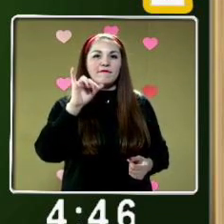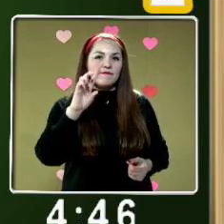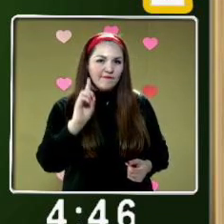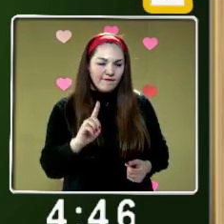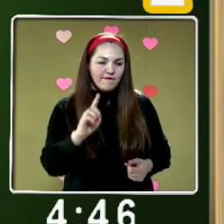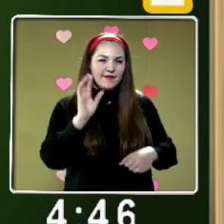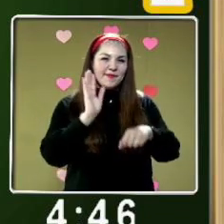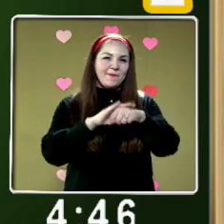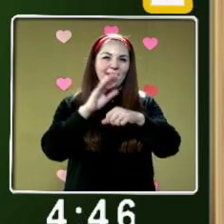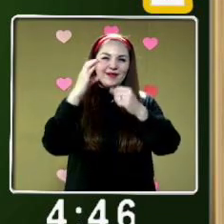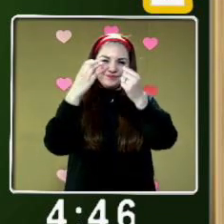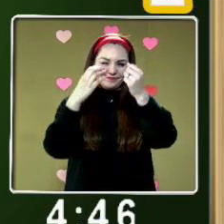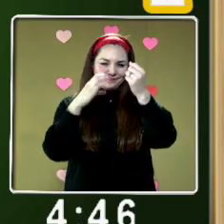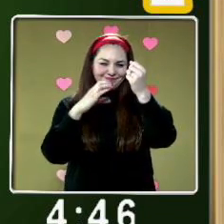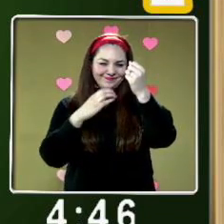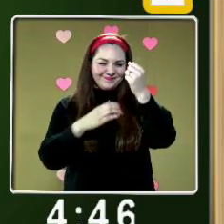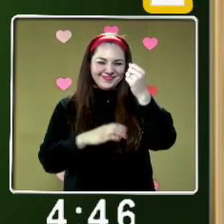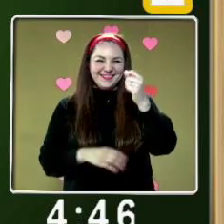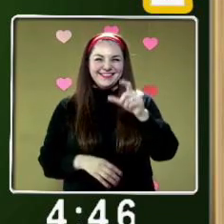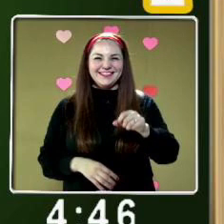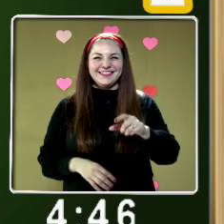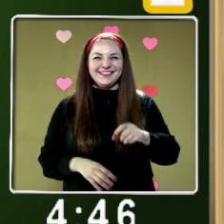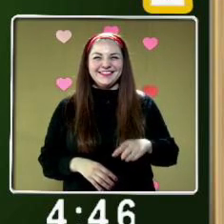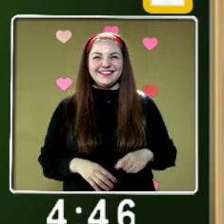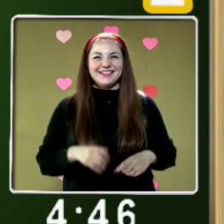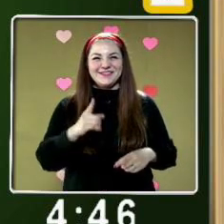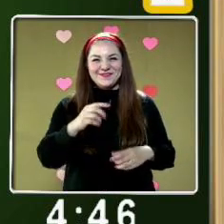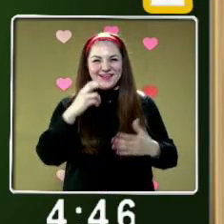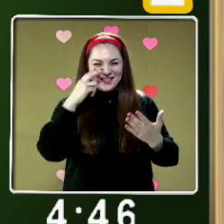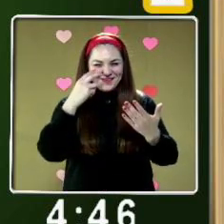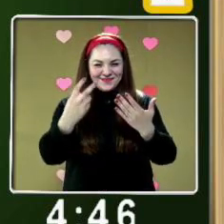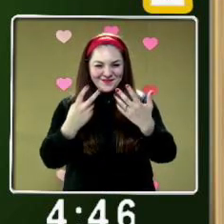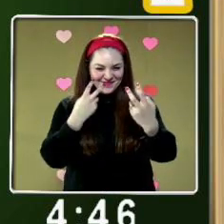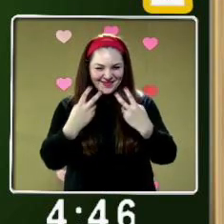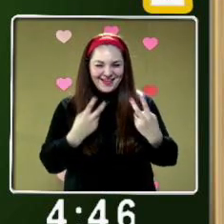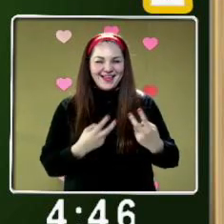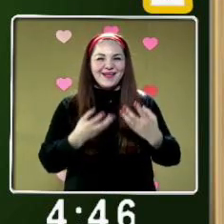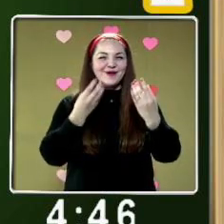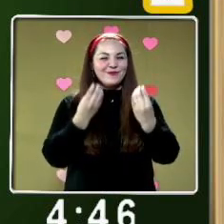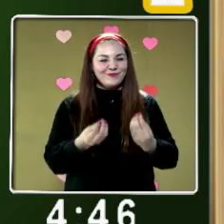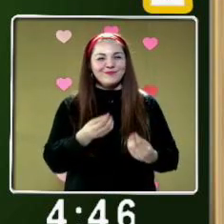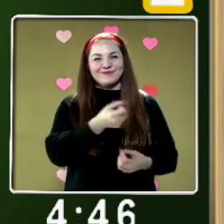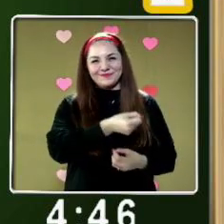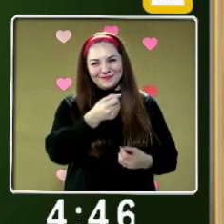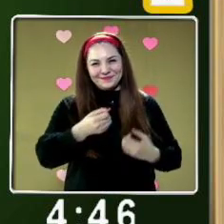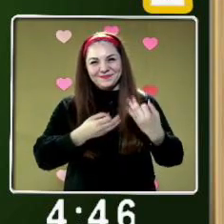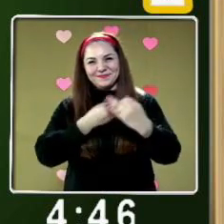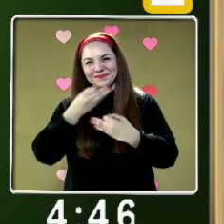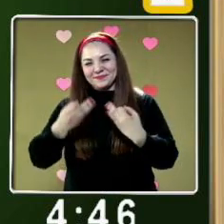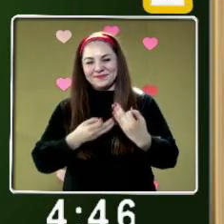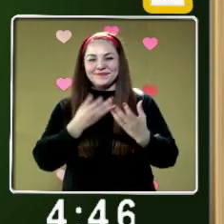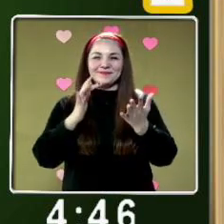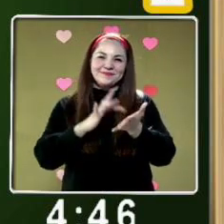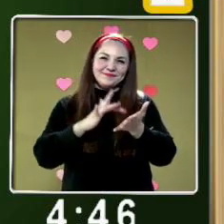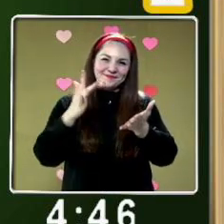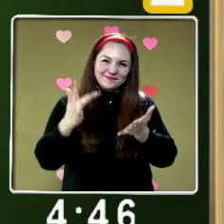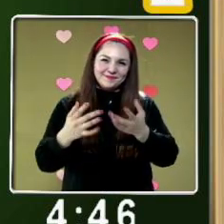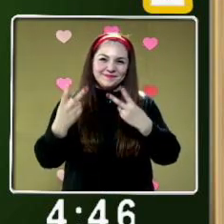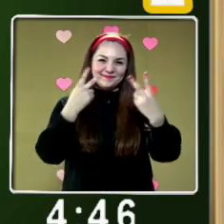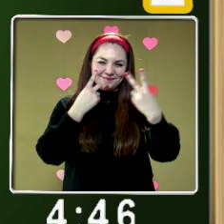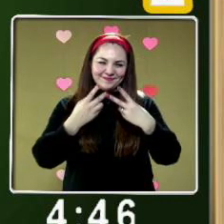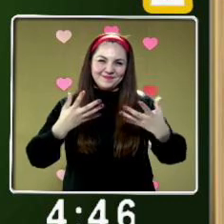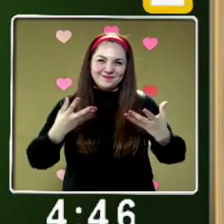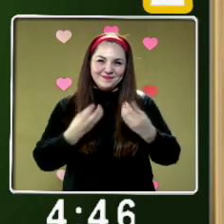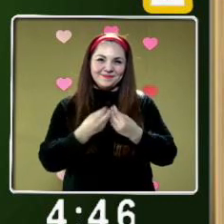reponen muchas veces el comentario. Exactamente, maestra. Como que dicen, para que me vean. A todos les enviamos muchos saludos y gracias por estar de la mano con nosotros en Escuela TV.